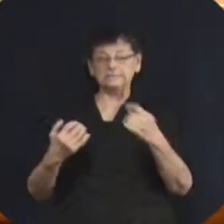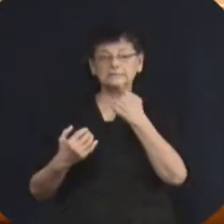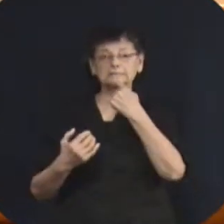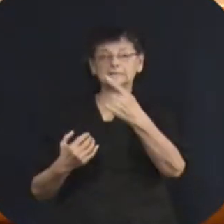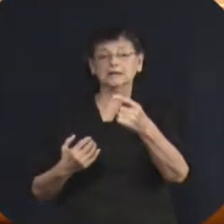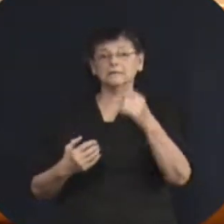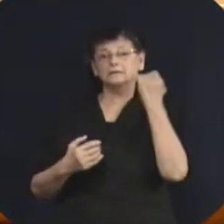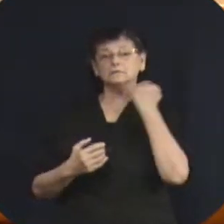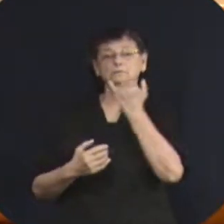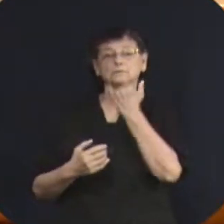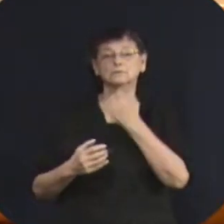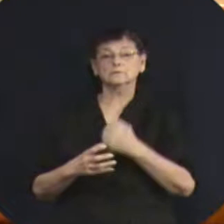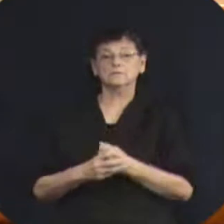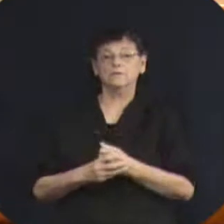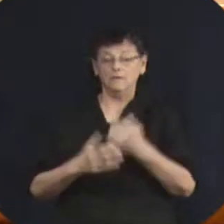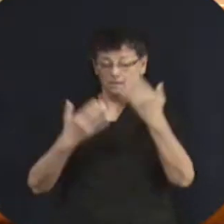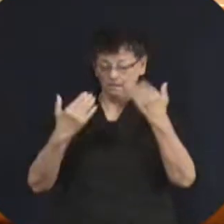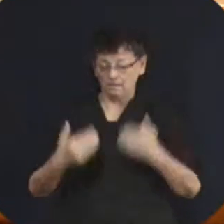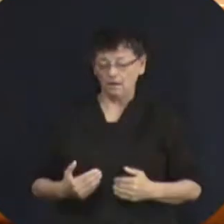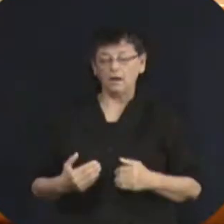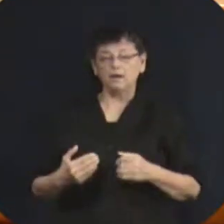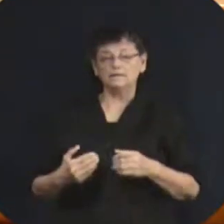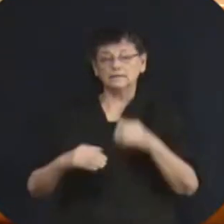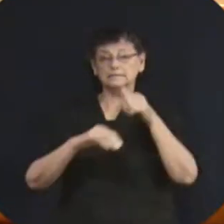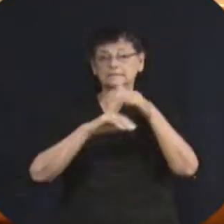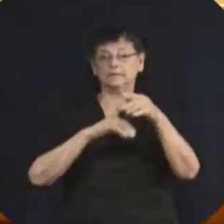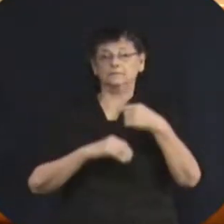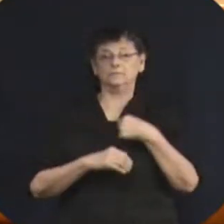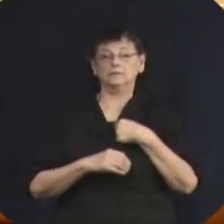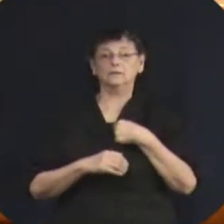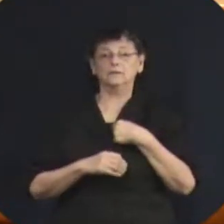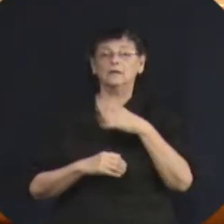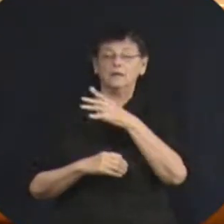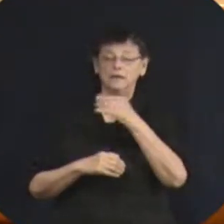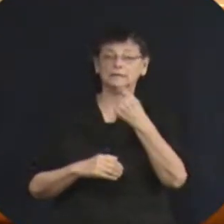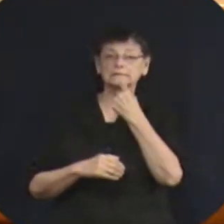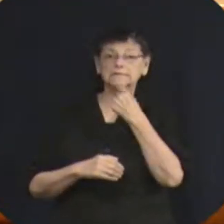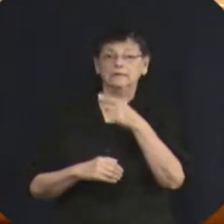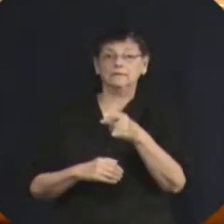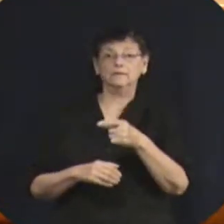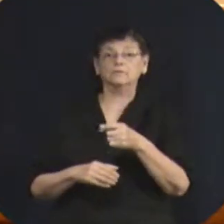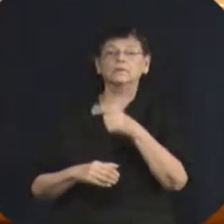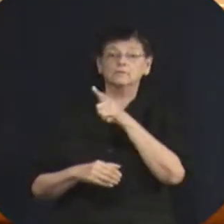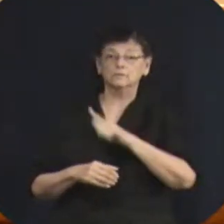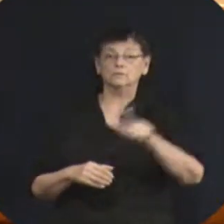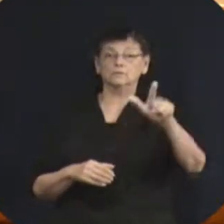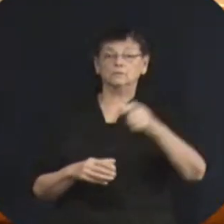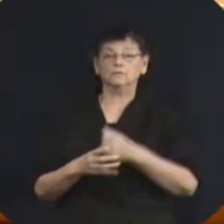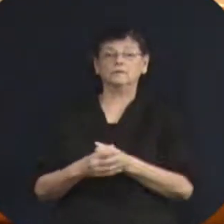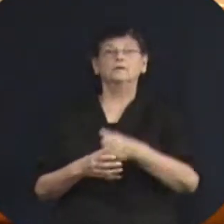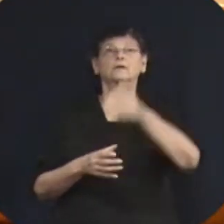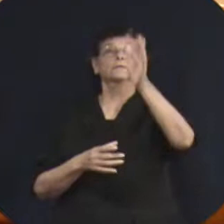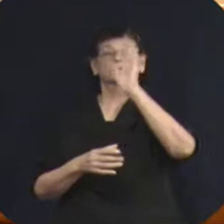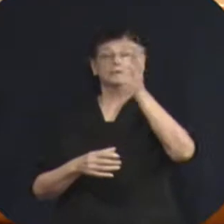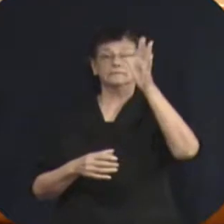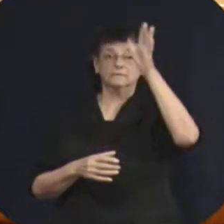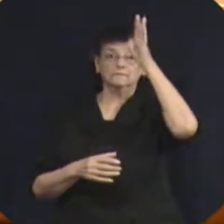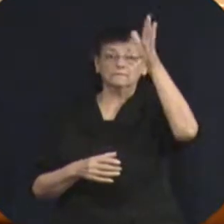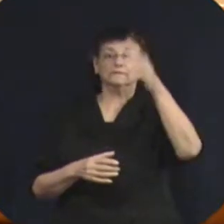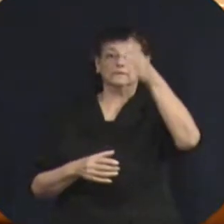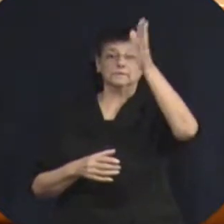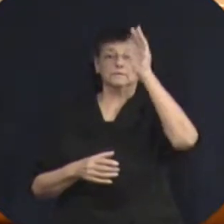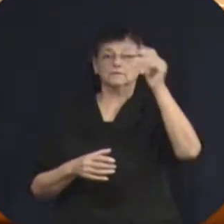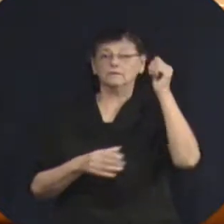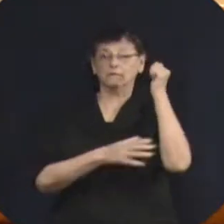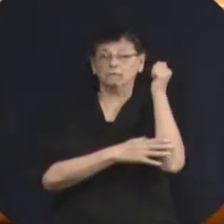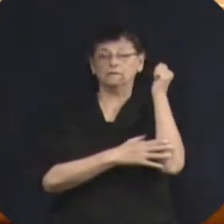dirás a los israelitas, Yo Soy me envía a ustedes. También les dirás, el Señor, el Dios de tus padres, el Dios